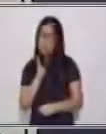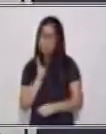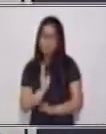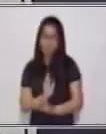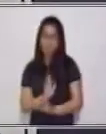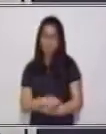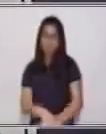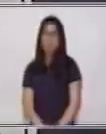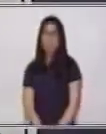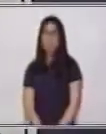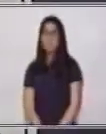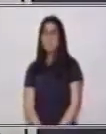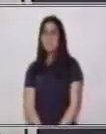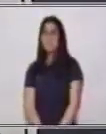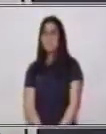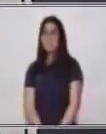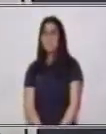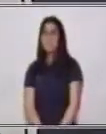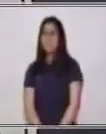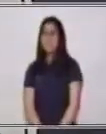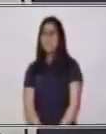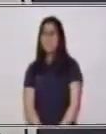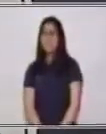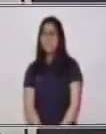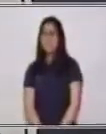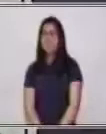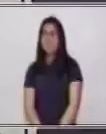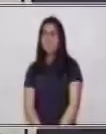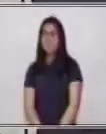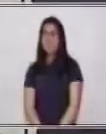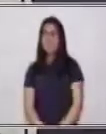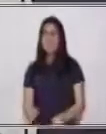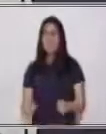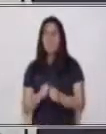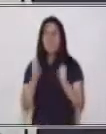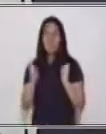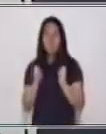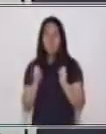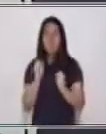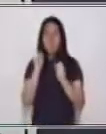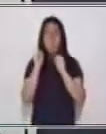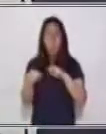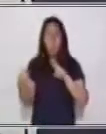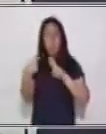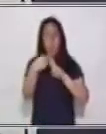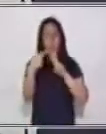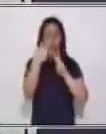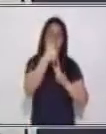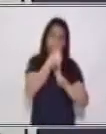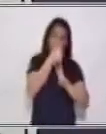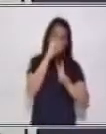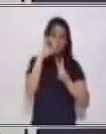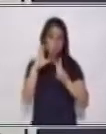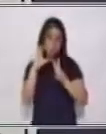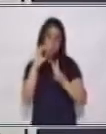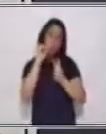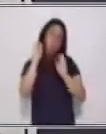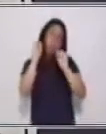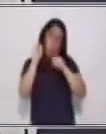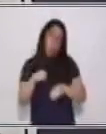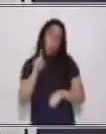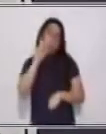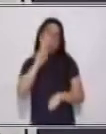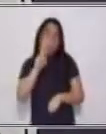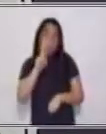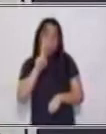identificamos si es parábola, si A o C es 0. Quiere decir que alguno de los dos puede ser